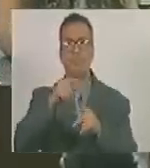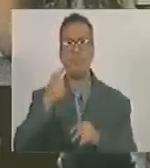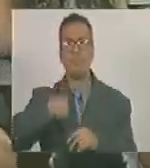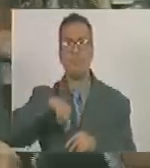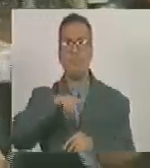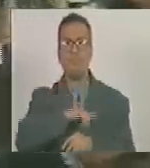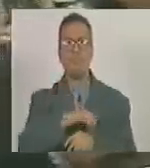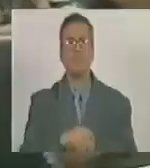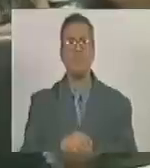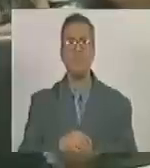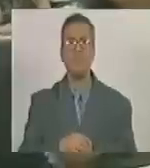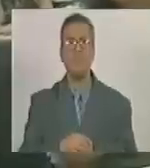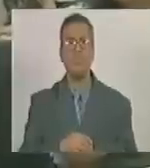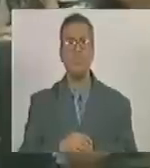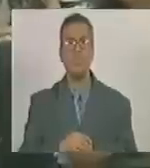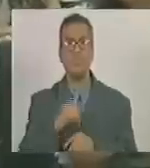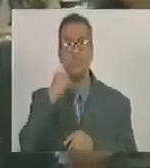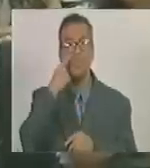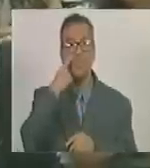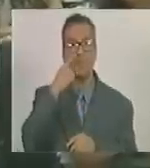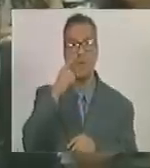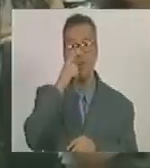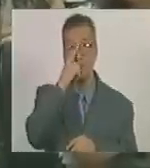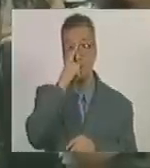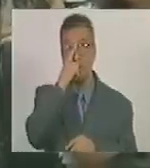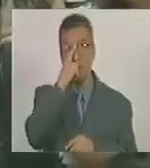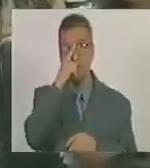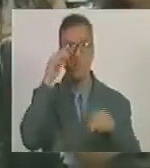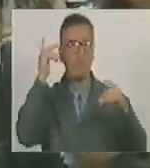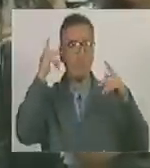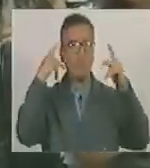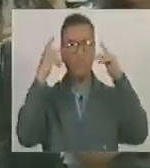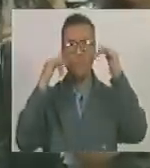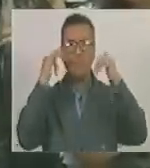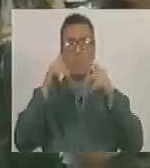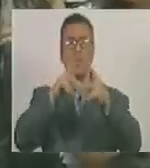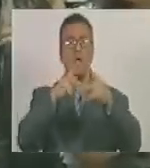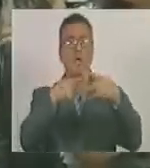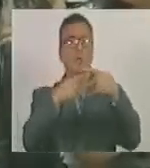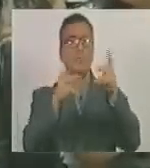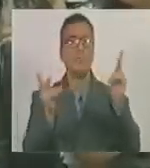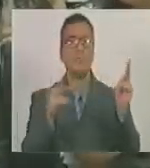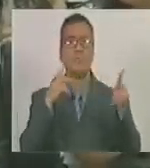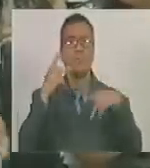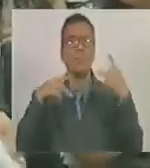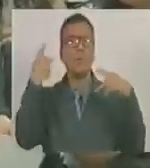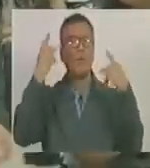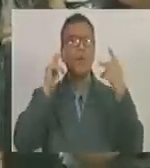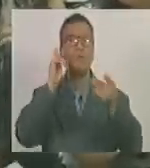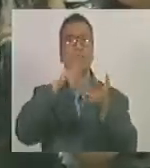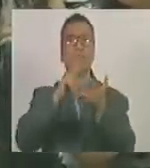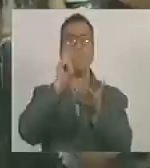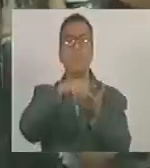Nosotros acabamos de presenciar un festival de teatro que ha tenido la participación